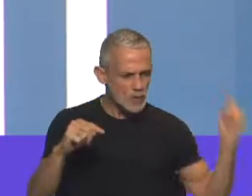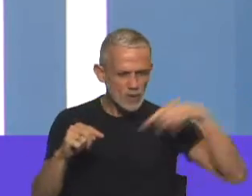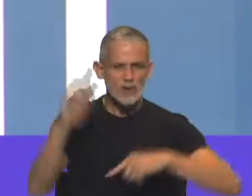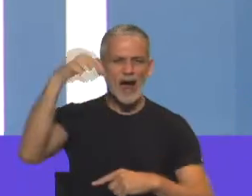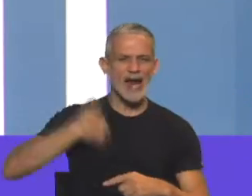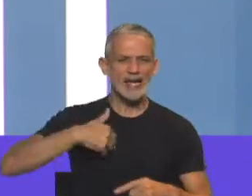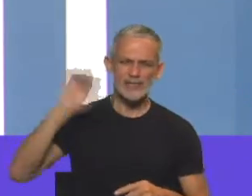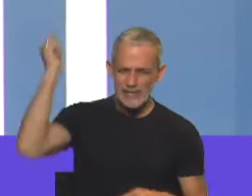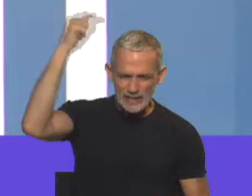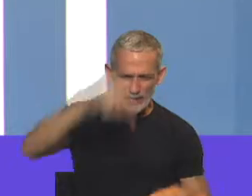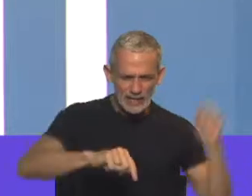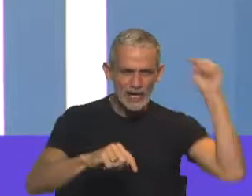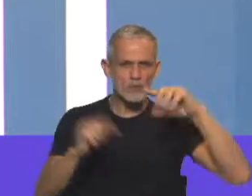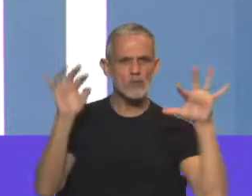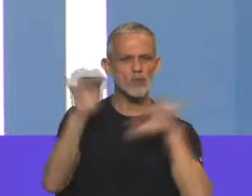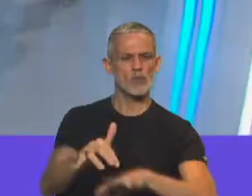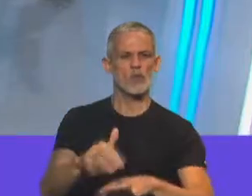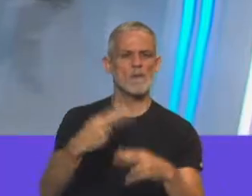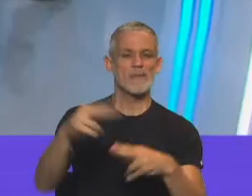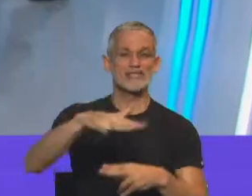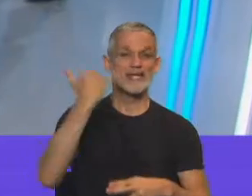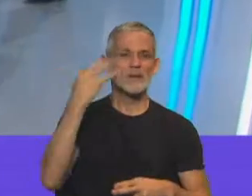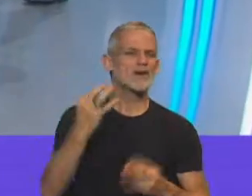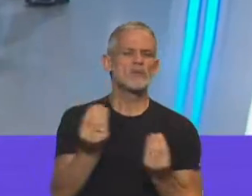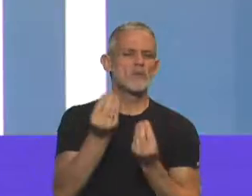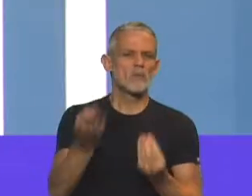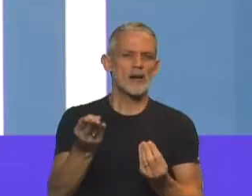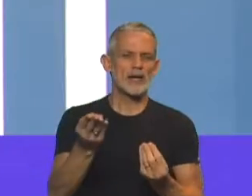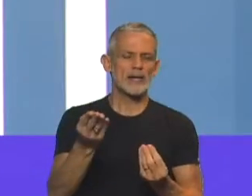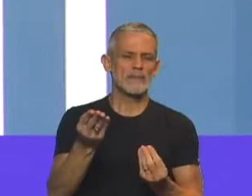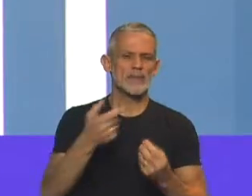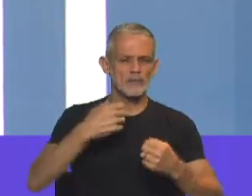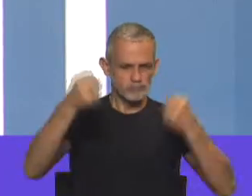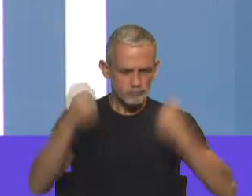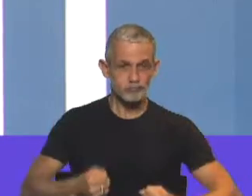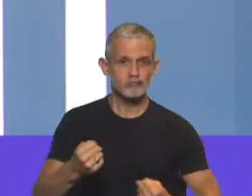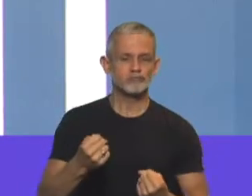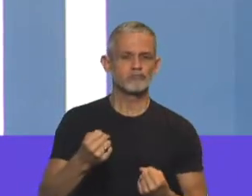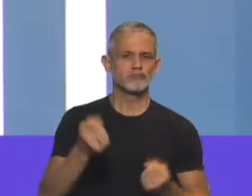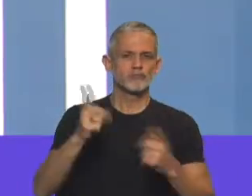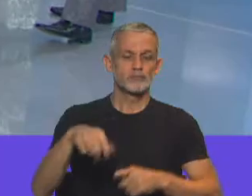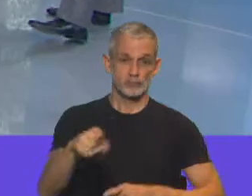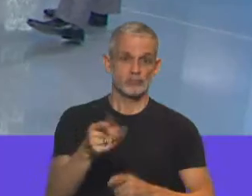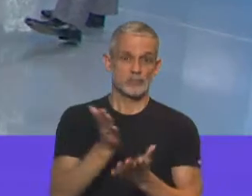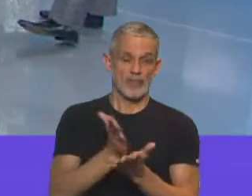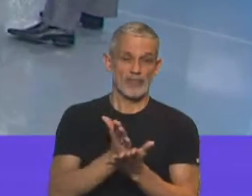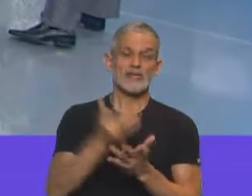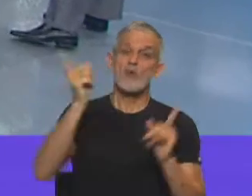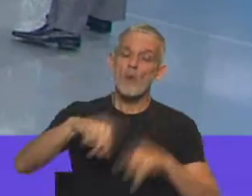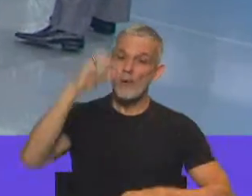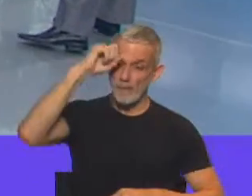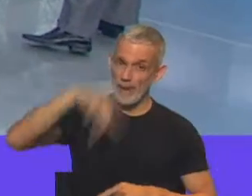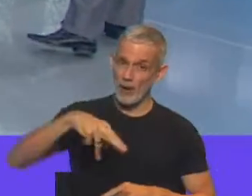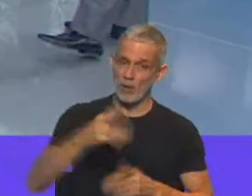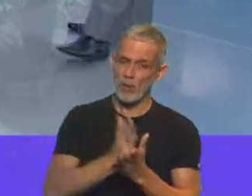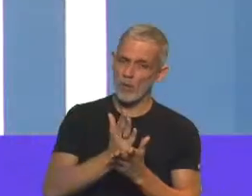y de todos lados querían la reivindicación la lograron no solamente la vuelta de perón la lograron